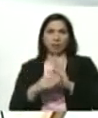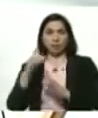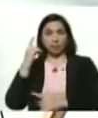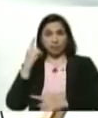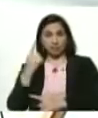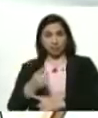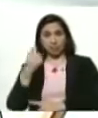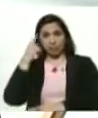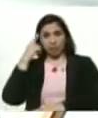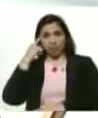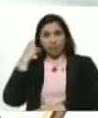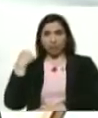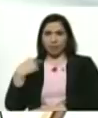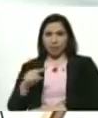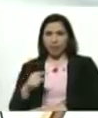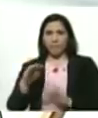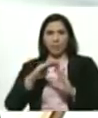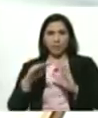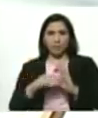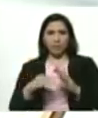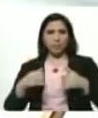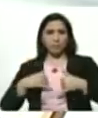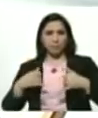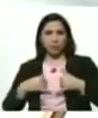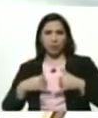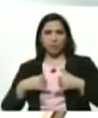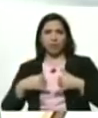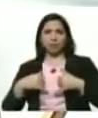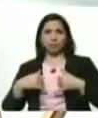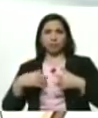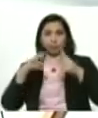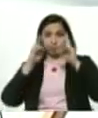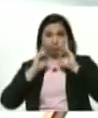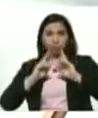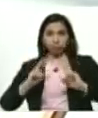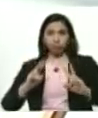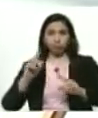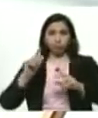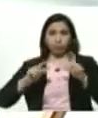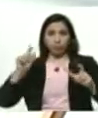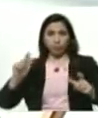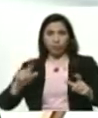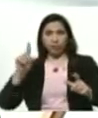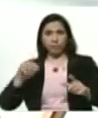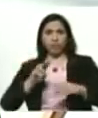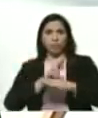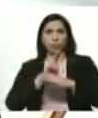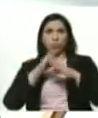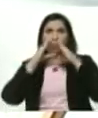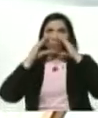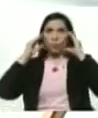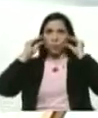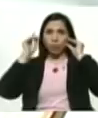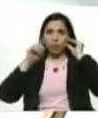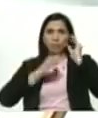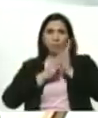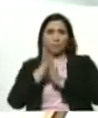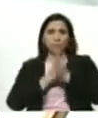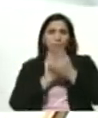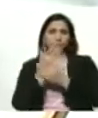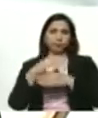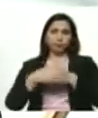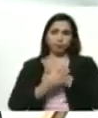debe y tener las medidas propias de higiene personal de uso de la mascarilla de lavarse las manos